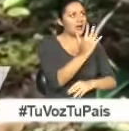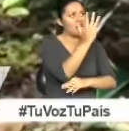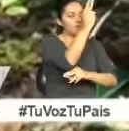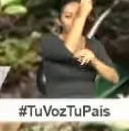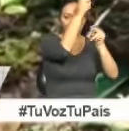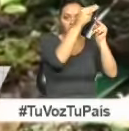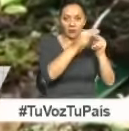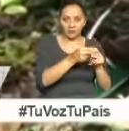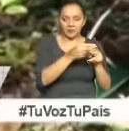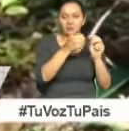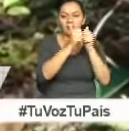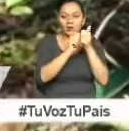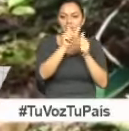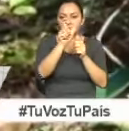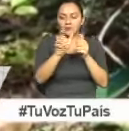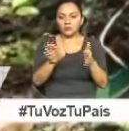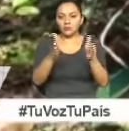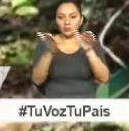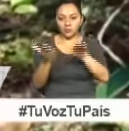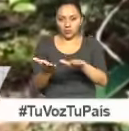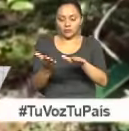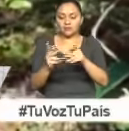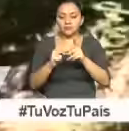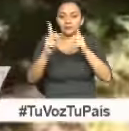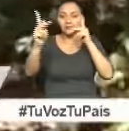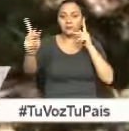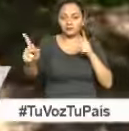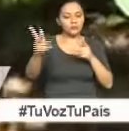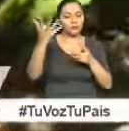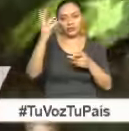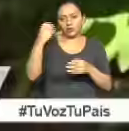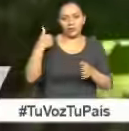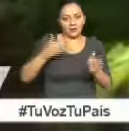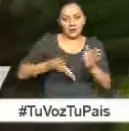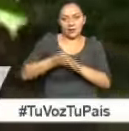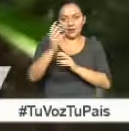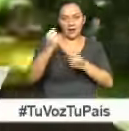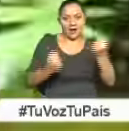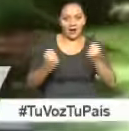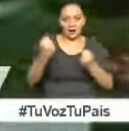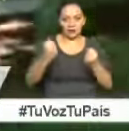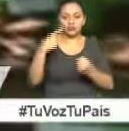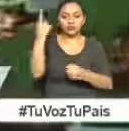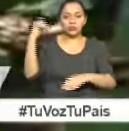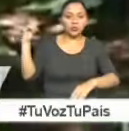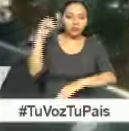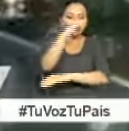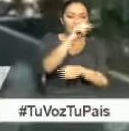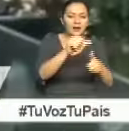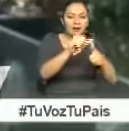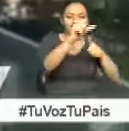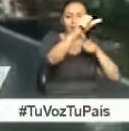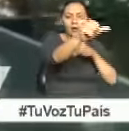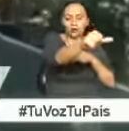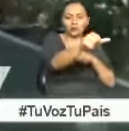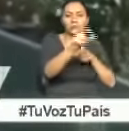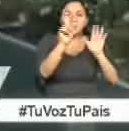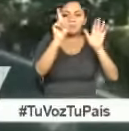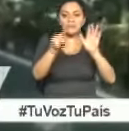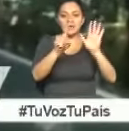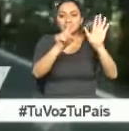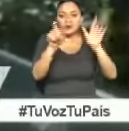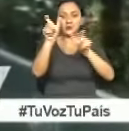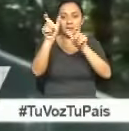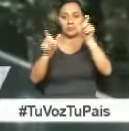ubicado a 660 kilómetros en avión de Bogotá y sin acceso por vía terrestre, viven unas 16.600 personas, la mayoría indígenas